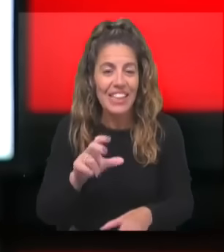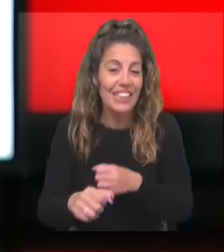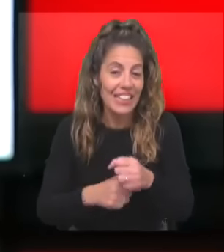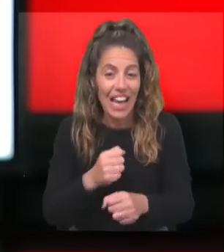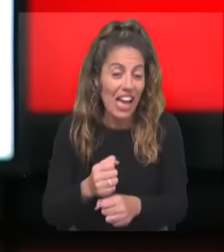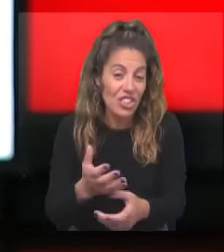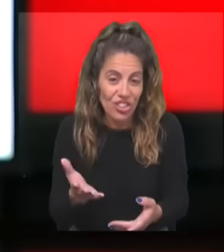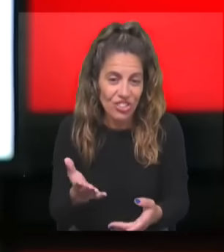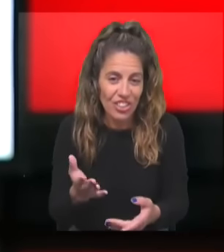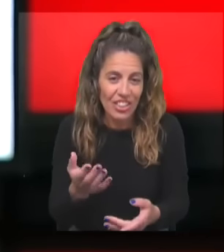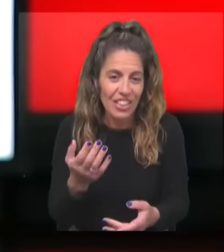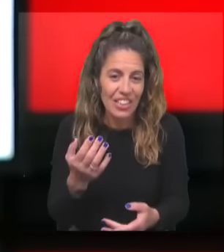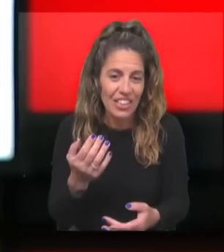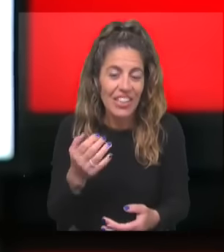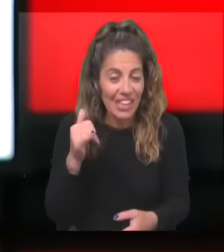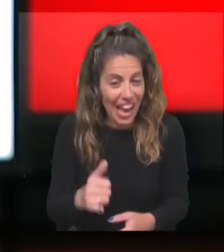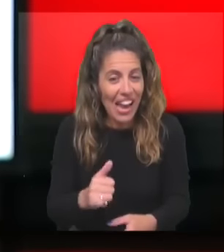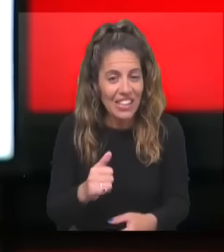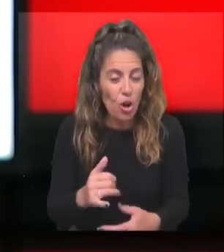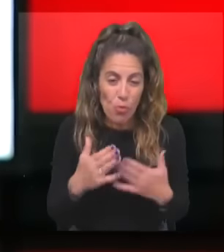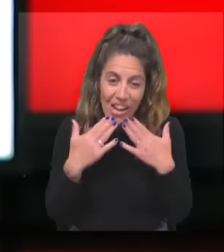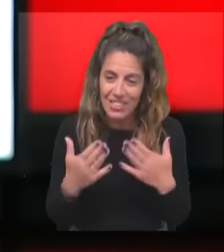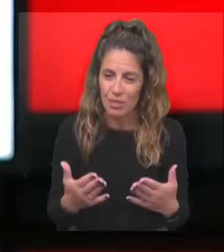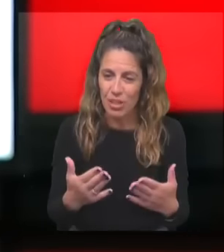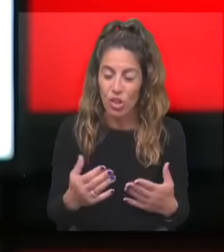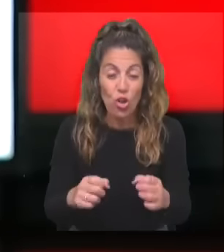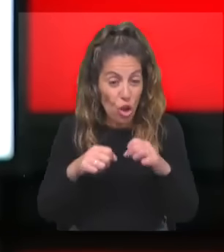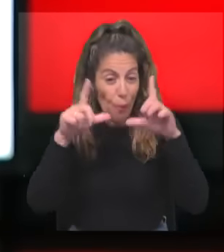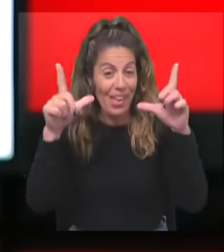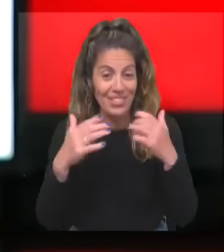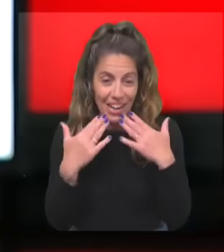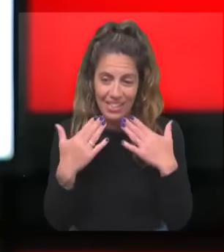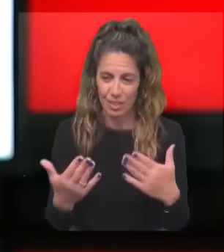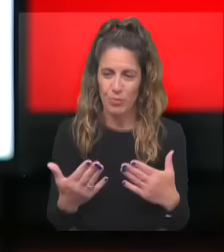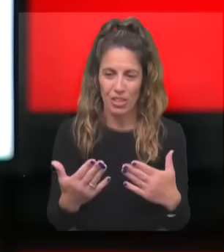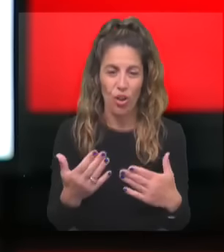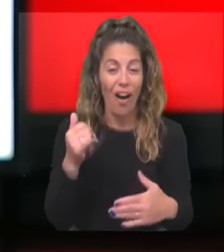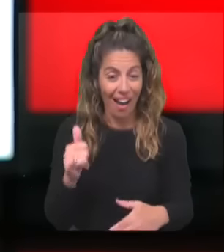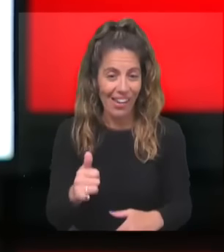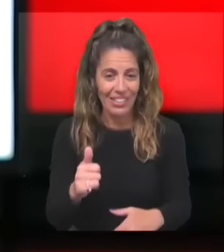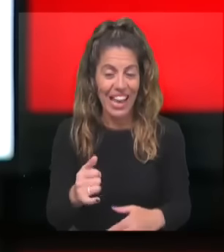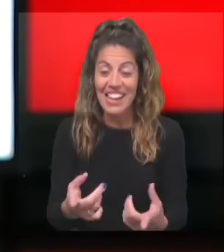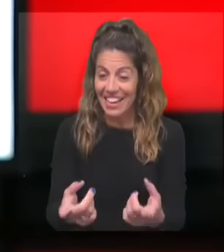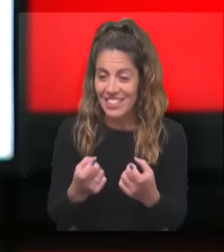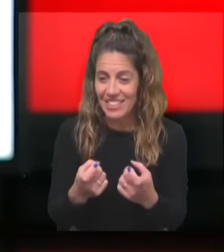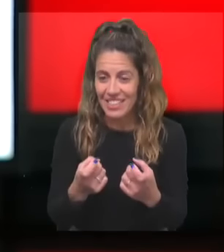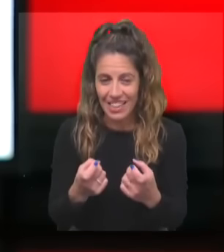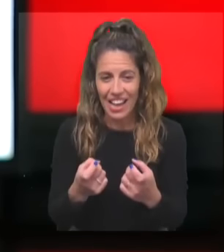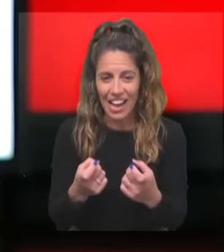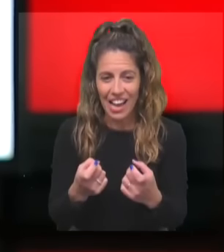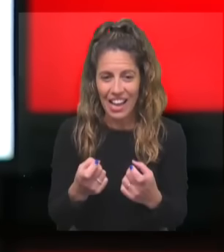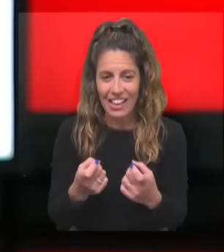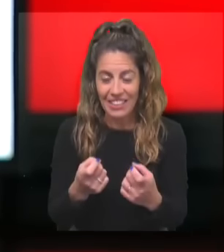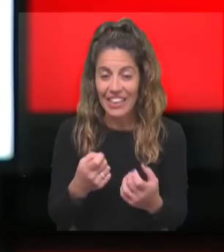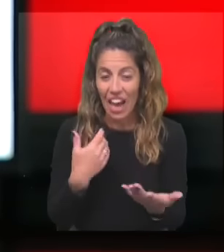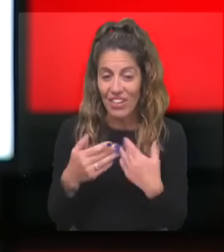pronto, y realmente hay como un agradecimiento, ¿no? Sorpresa, agradecimiento y la necesidad de descubrir esta figura, o sea